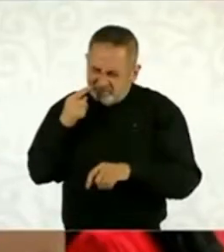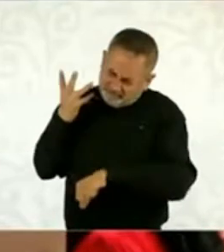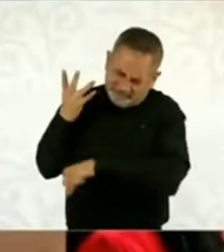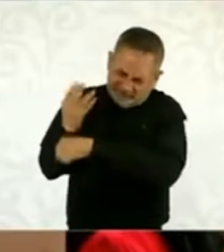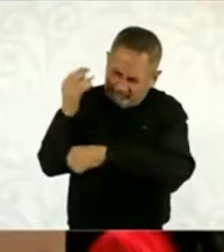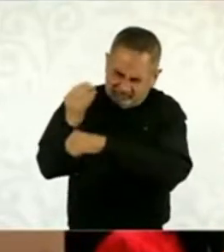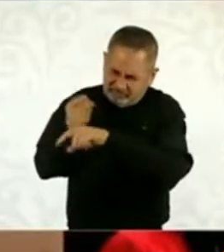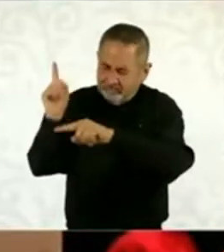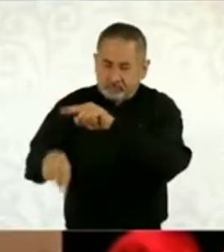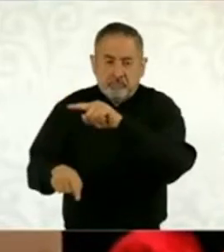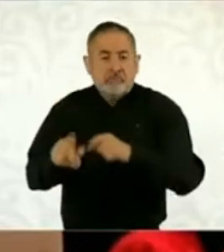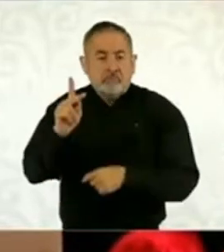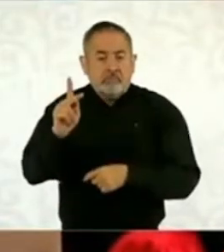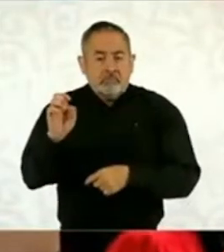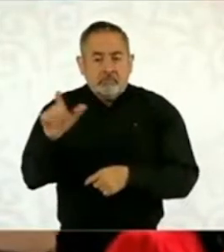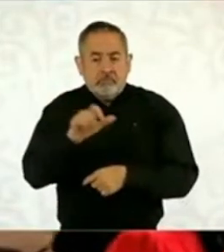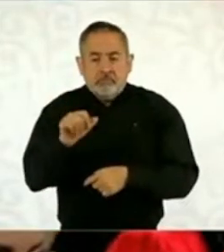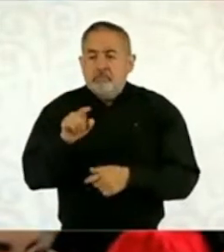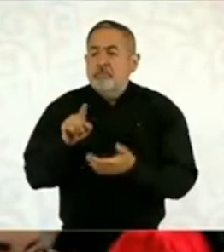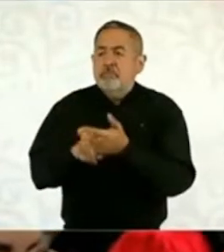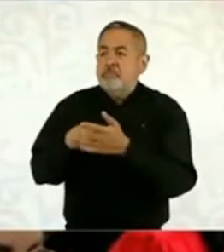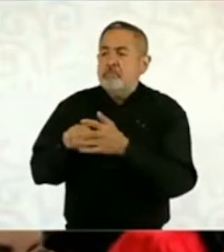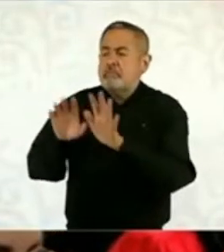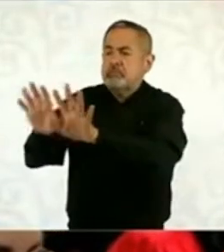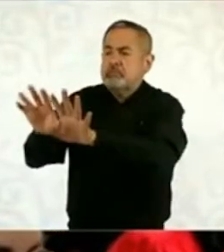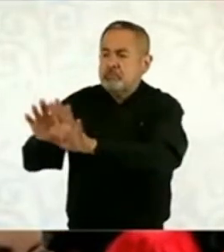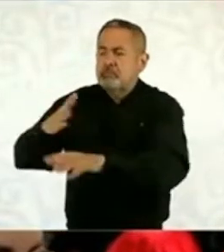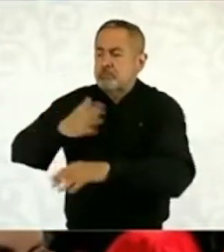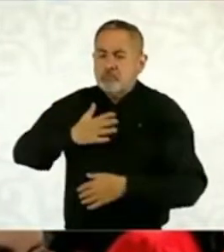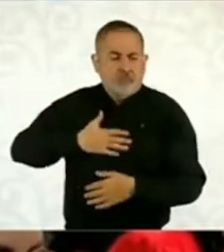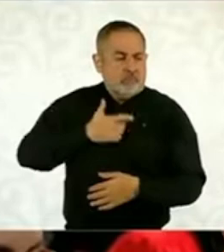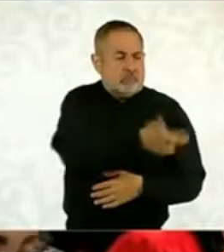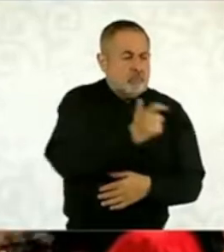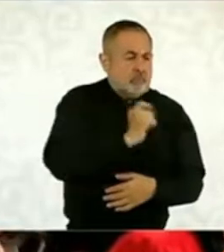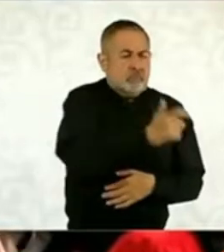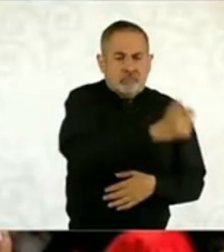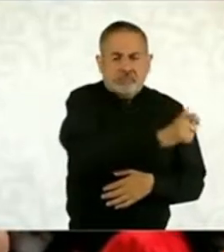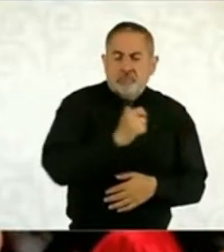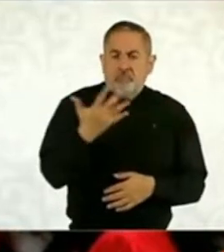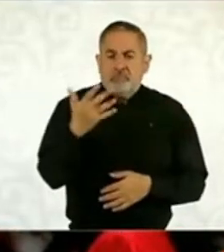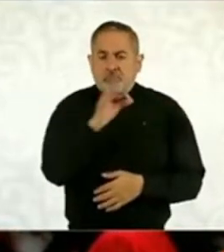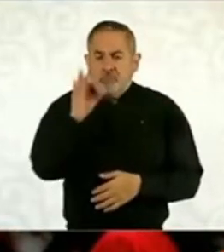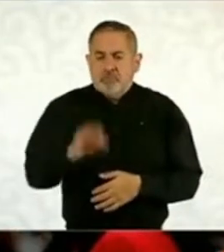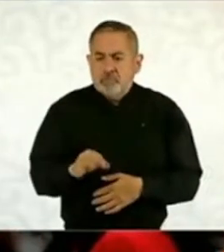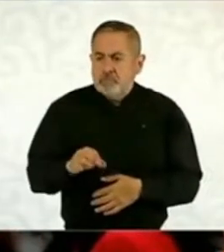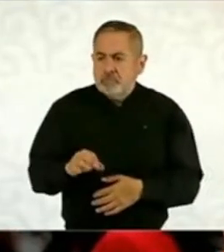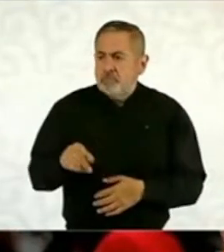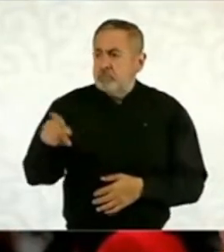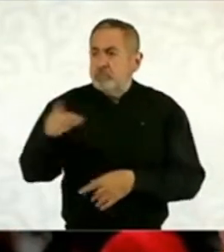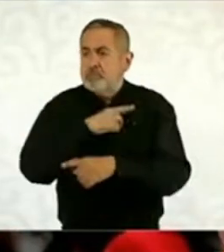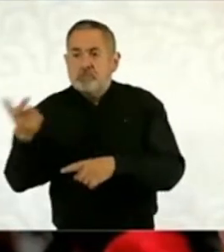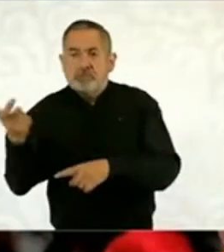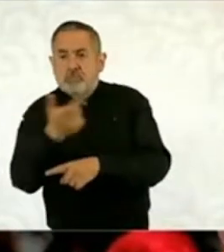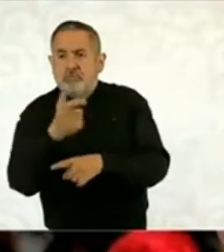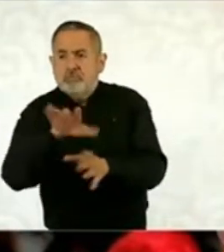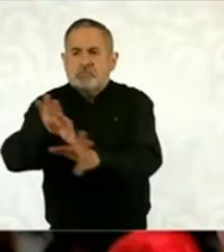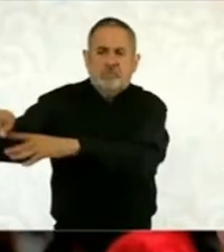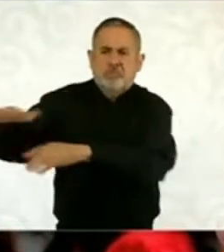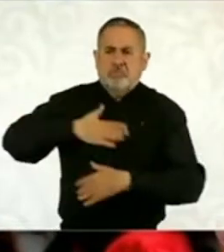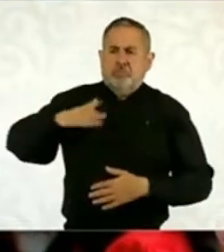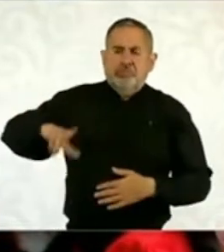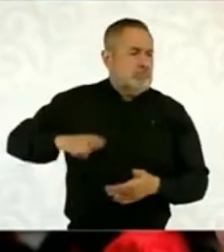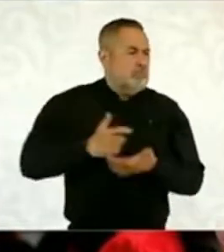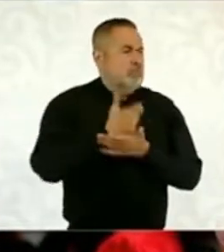la deuda de Pemex en deuda pública alrededor del 50%. Presidenta, ¿es cierto que el jueves